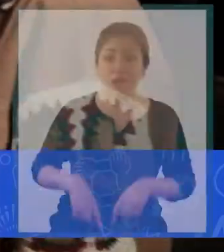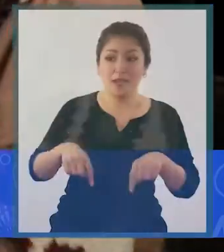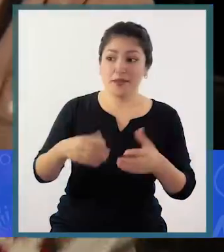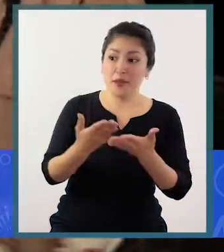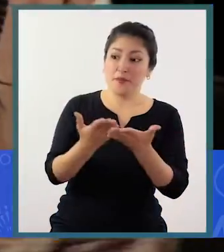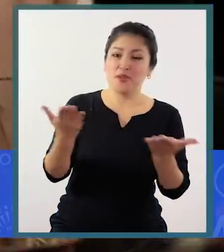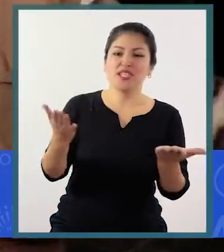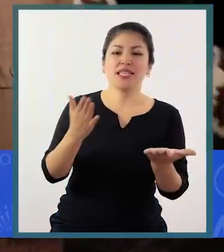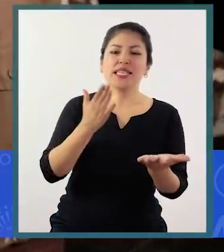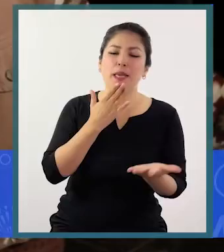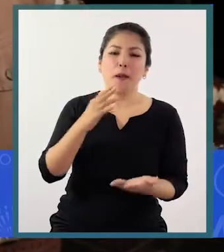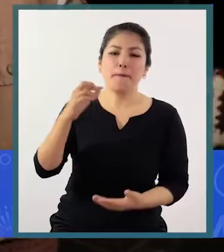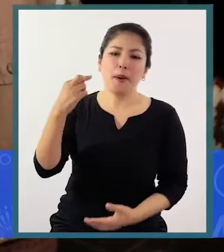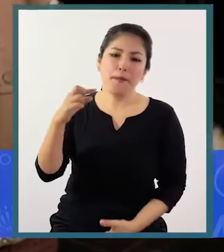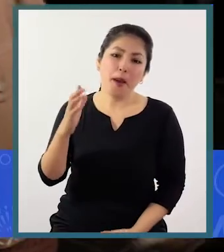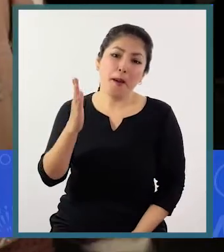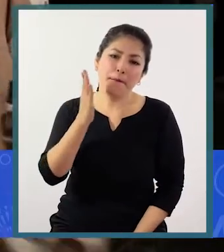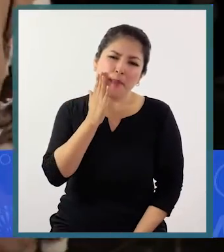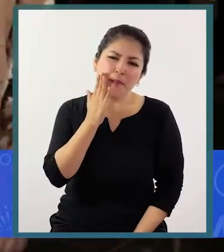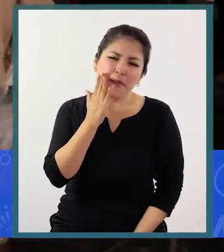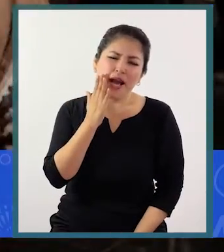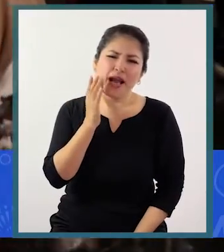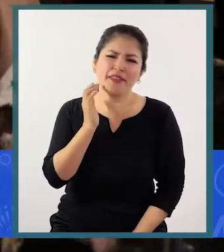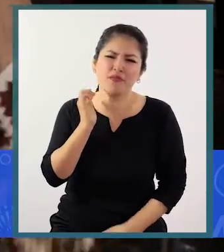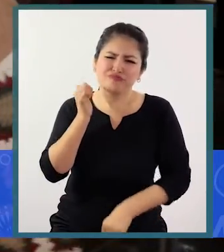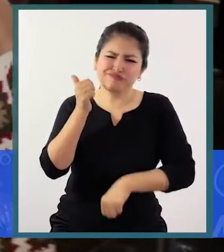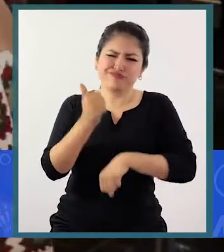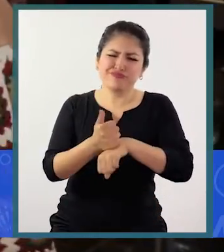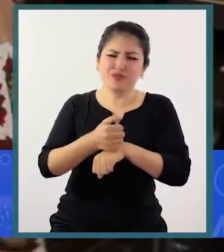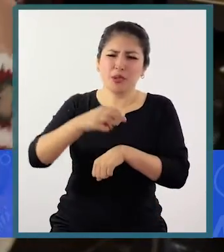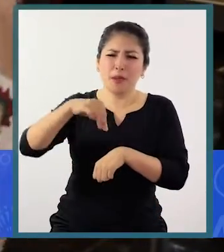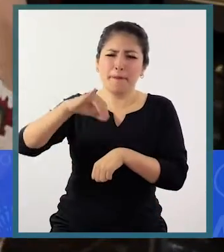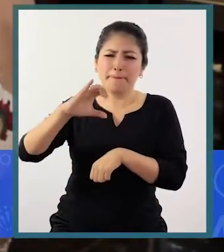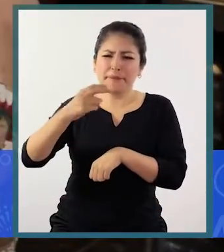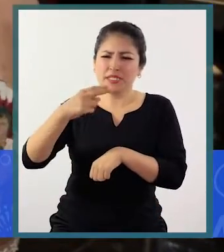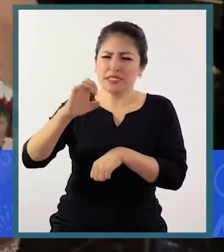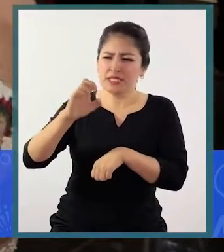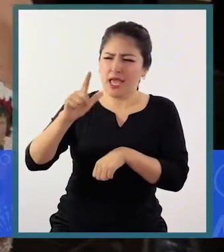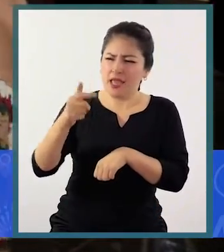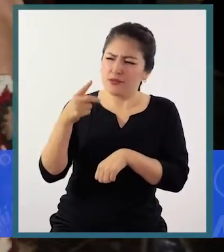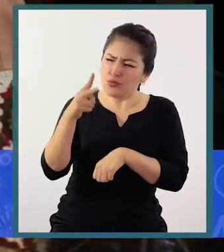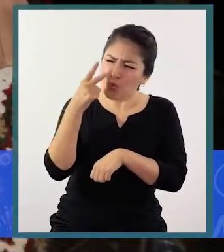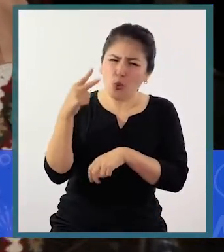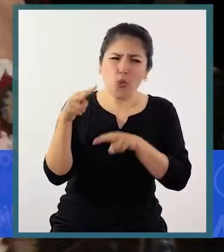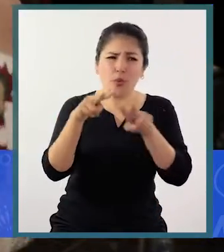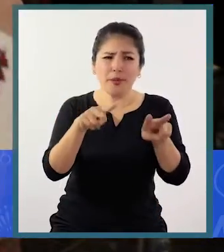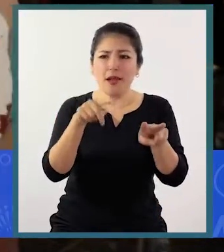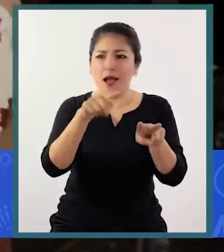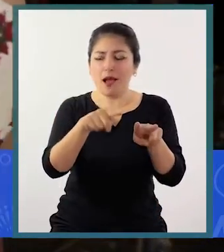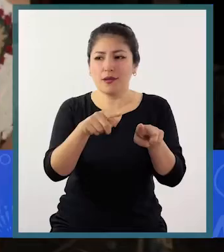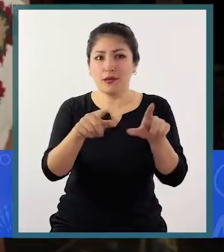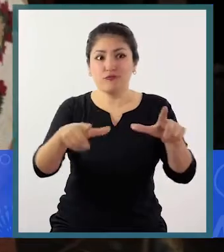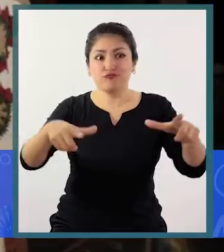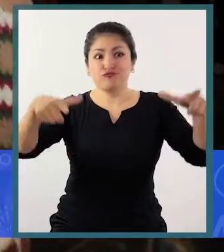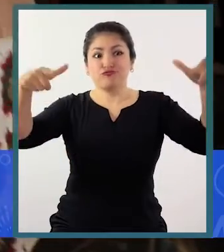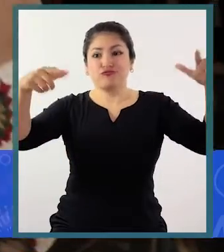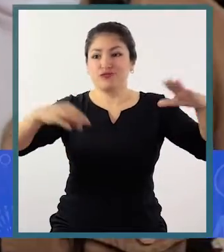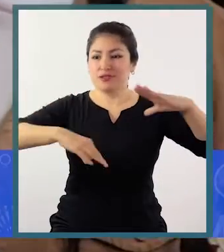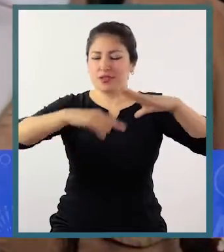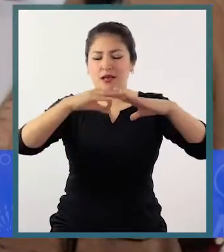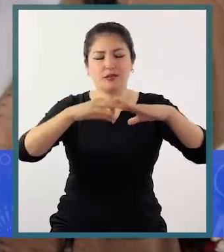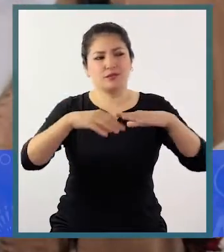Aquí están los papitos chochos del director Michael. ¿Qué se siente ver este espectáculo en un gran